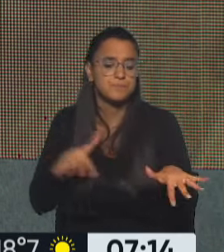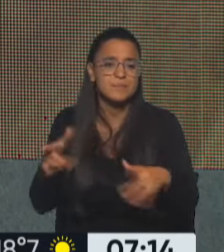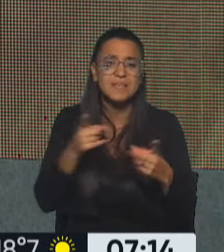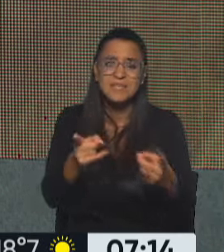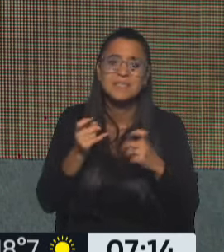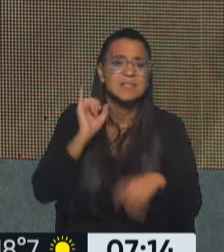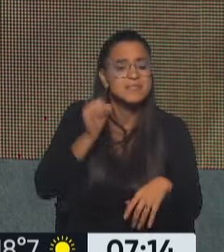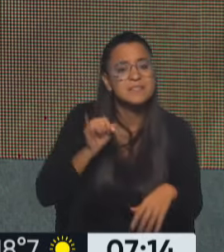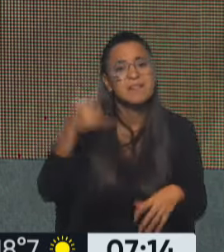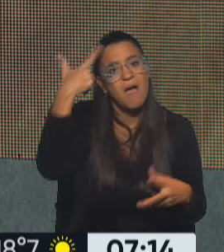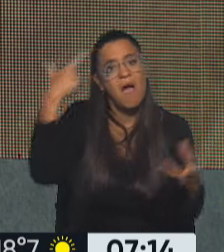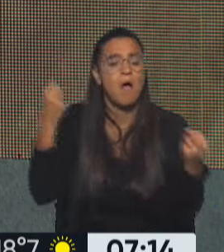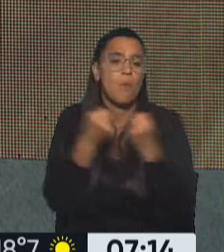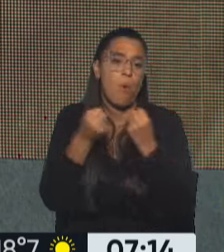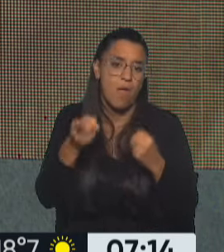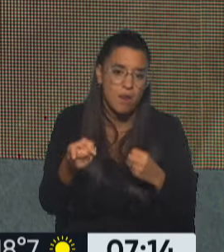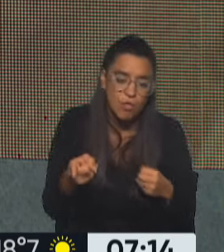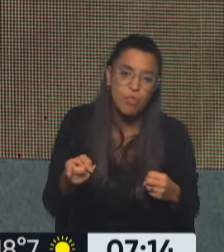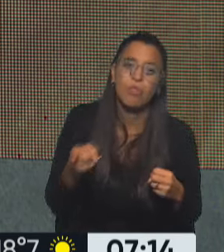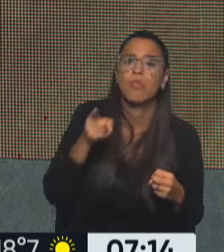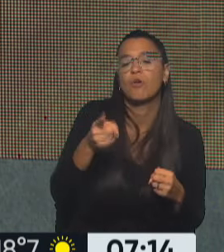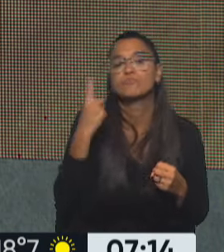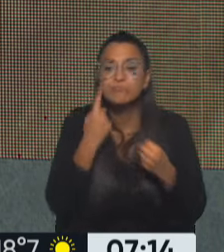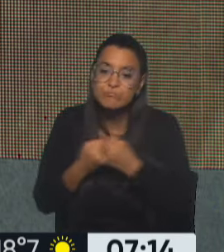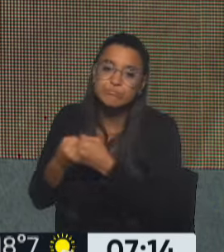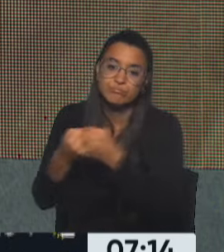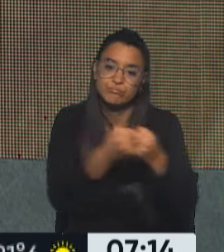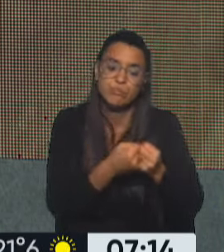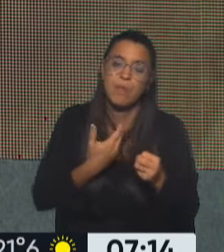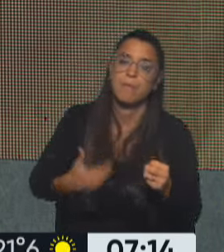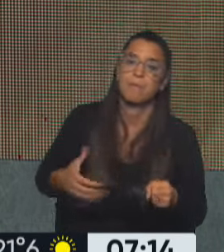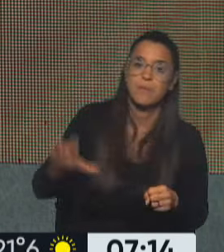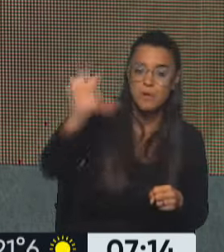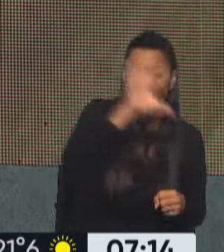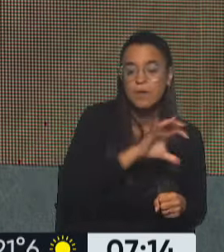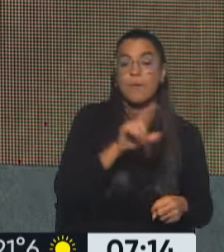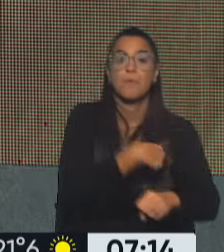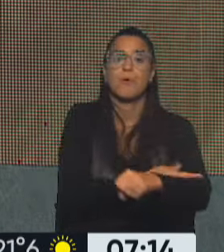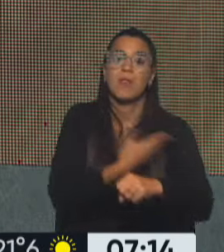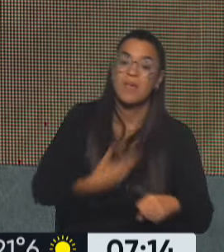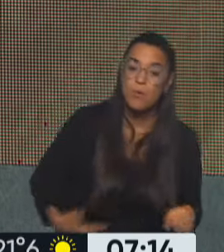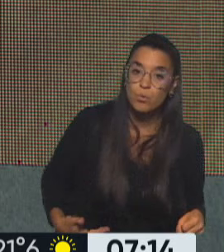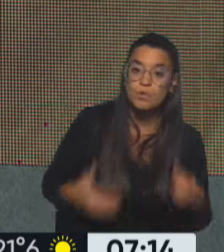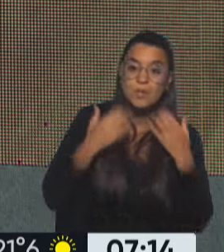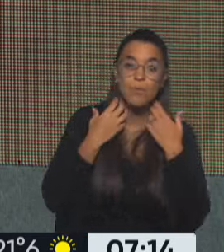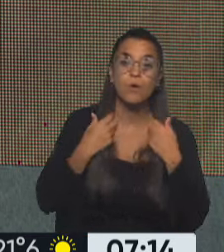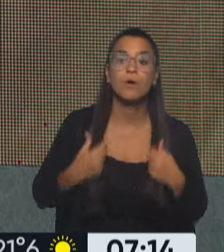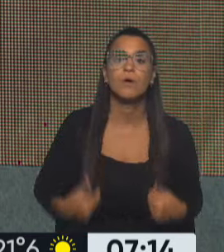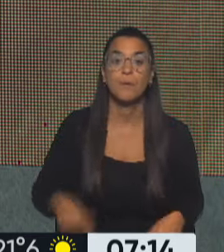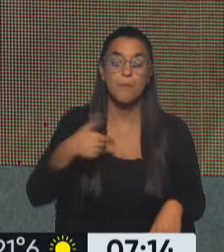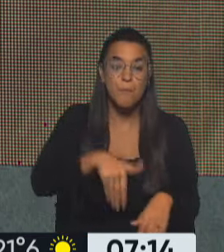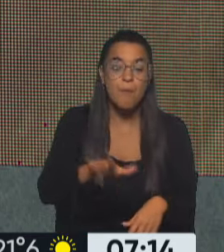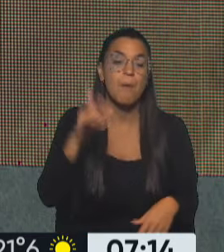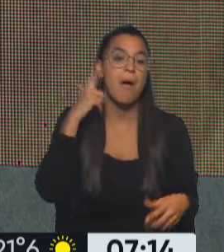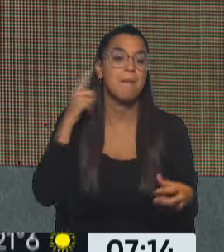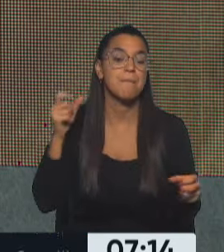necesidad de llegar a acuerdos la necesidad de consensos de parte de mandatarios provinciales con poder ejecutivo nacional con vistas a el denominado pacto de